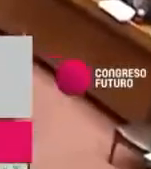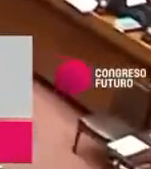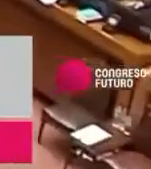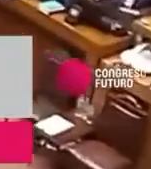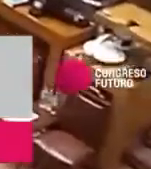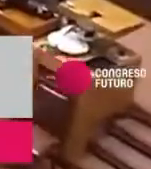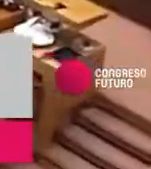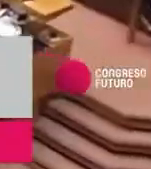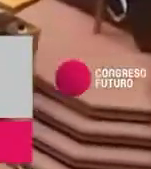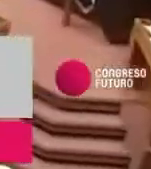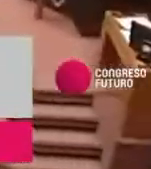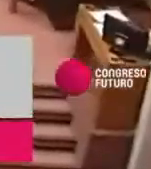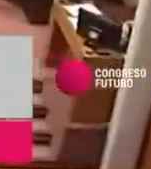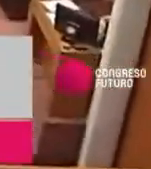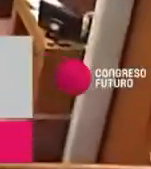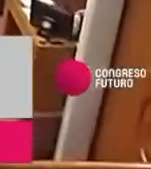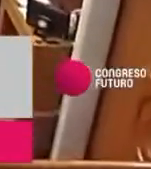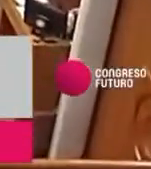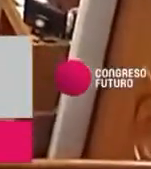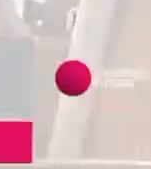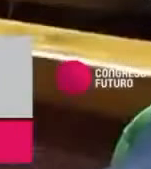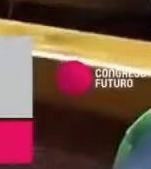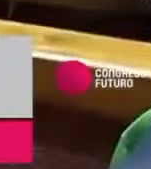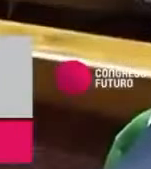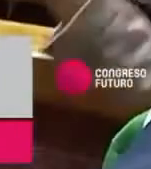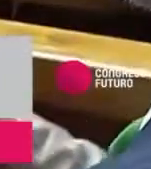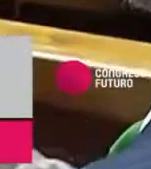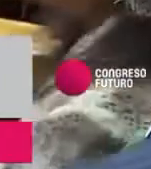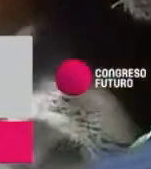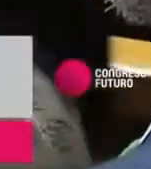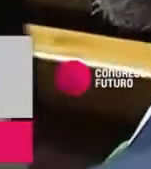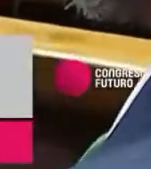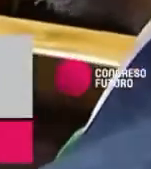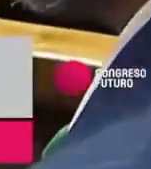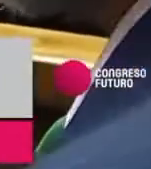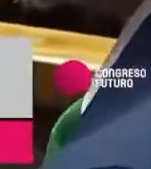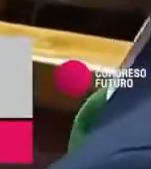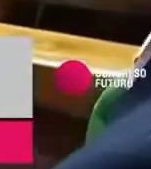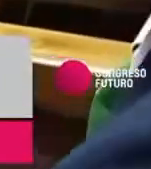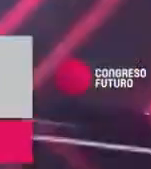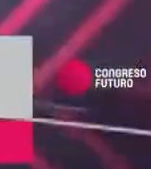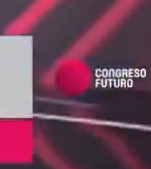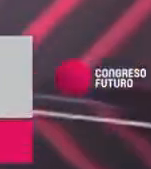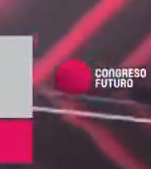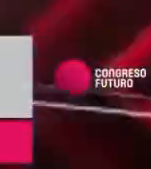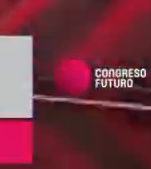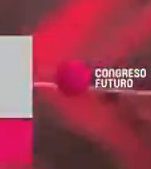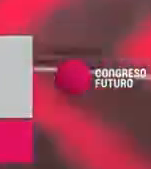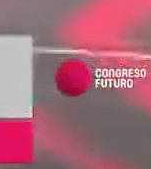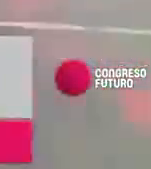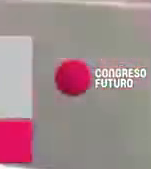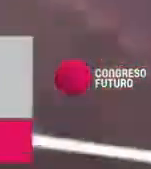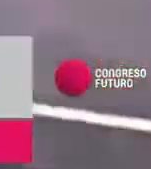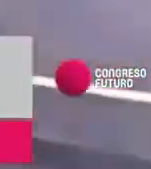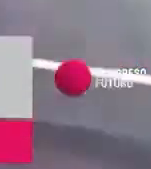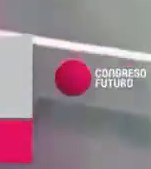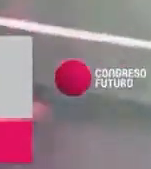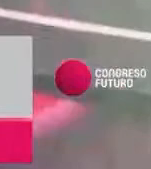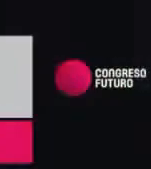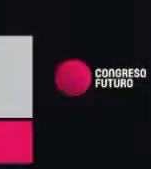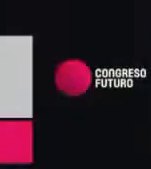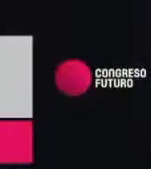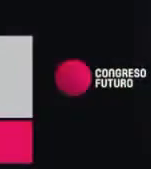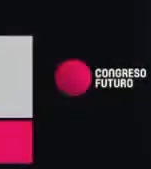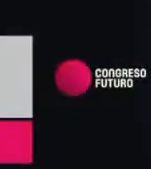Desafíos del Futuro, Ciencia, Tecnología e Innovación del Senado. Congreso Futuro fue uno de los primeros en pensar sobre la